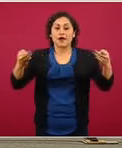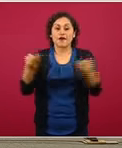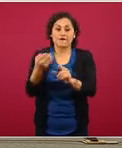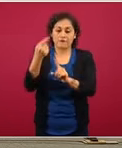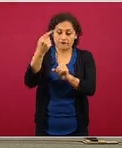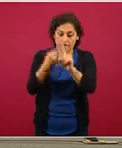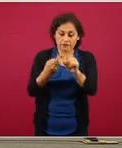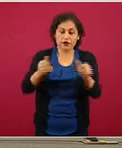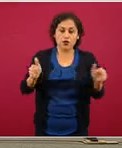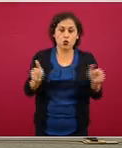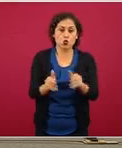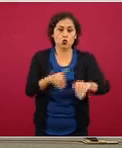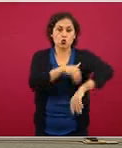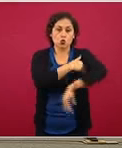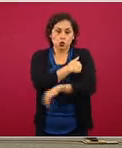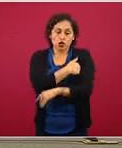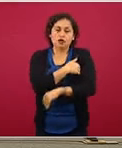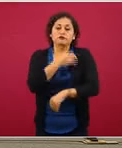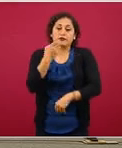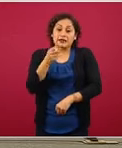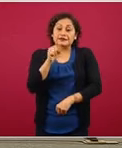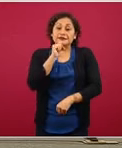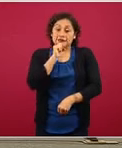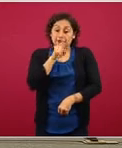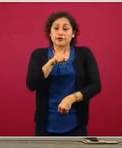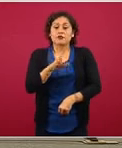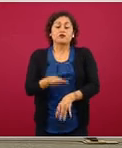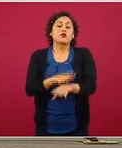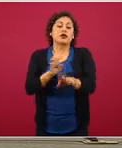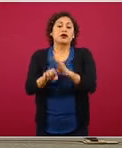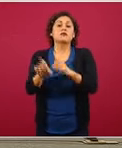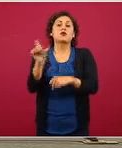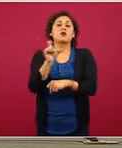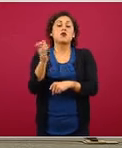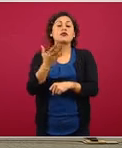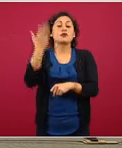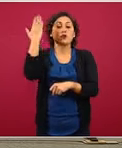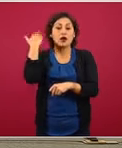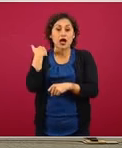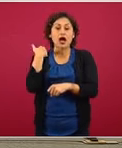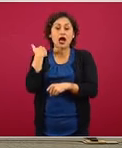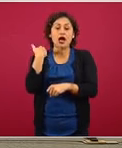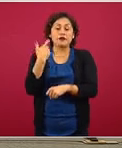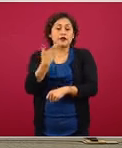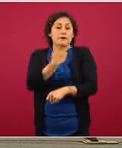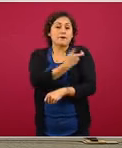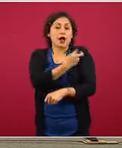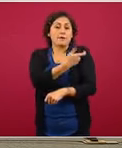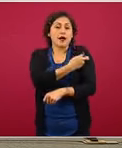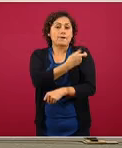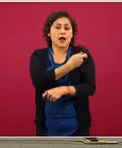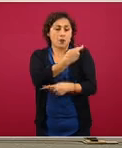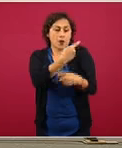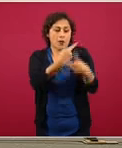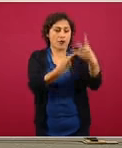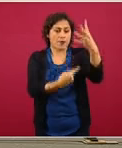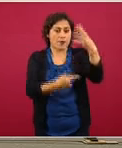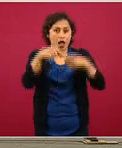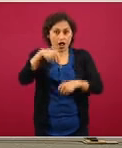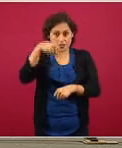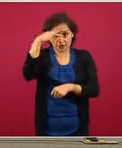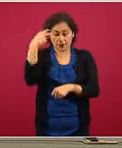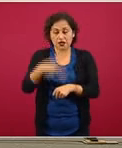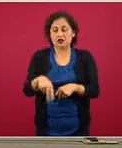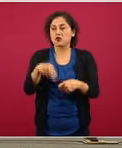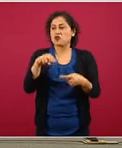que cuando empezó a crecer mucho el número de vacunas a aplicarse en nuestro país, que eso fue fantástico,